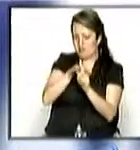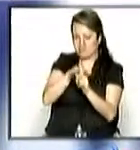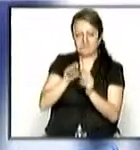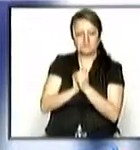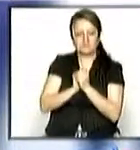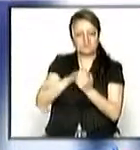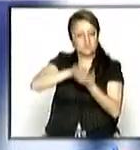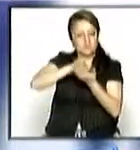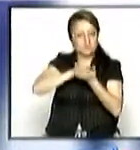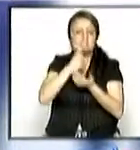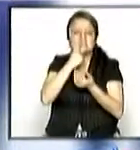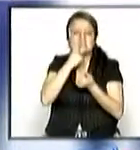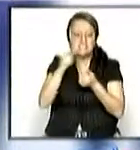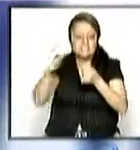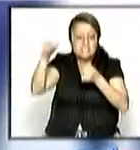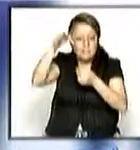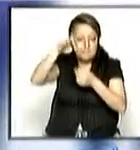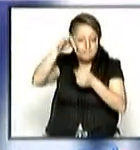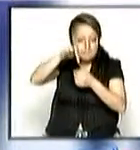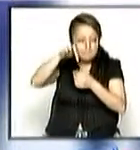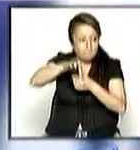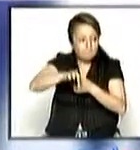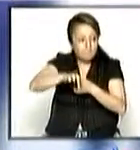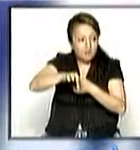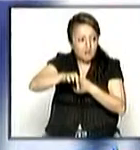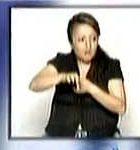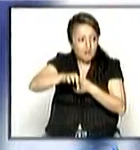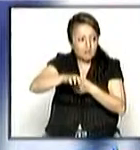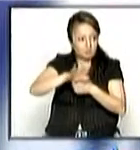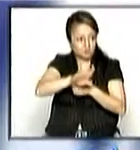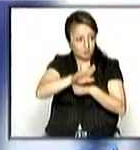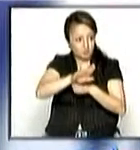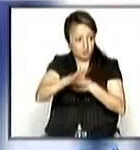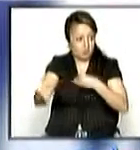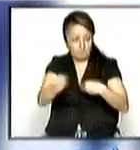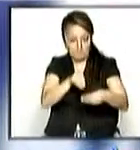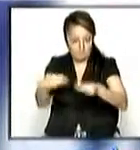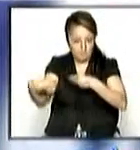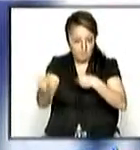estructura metálica versus a una estructura plástica,